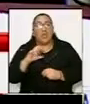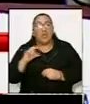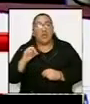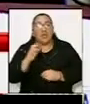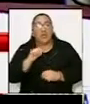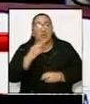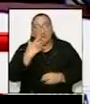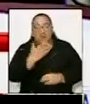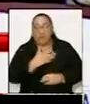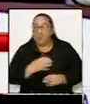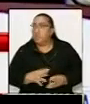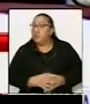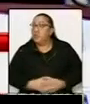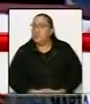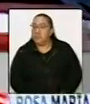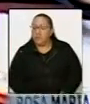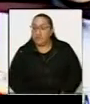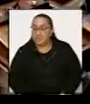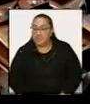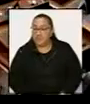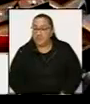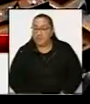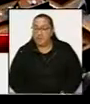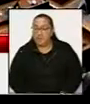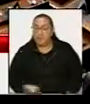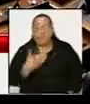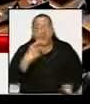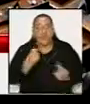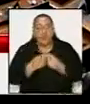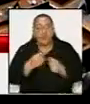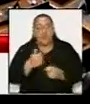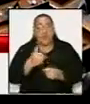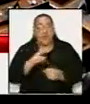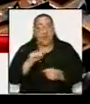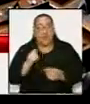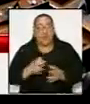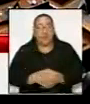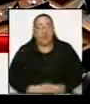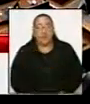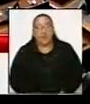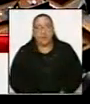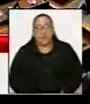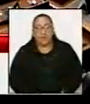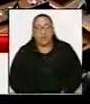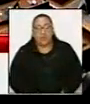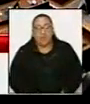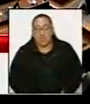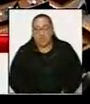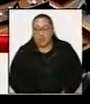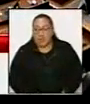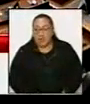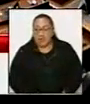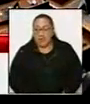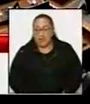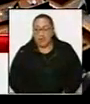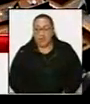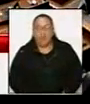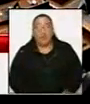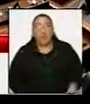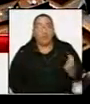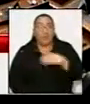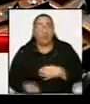la duración presenta gracias congresista arana vamos a retomar